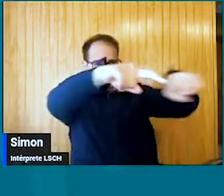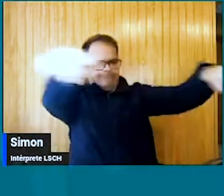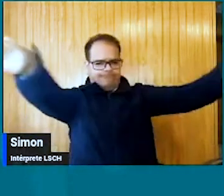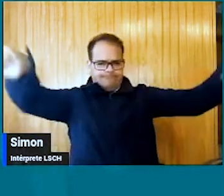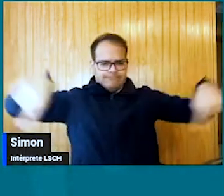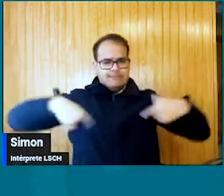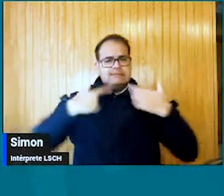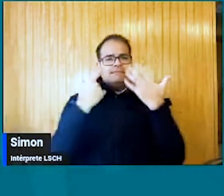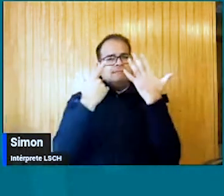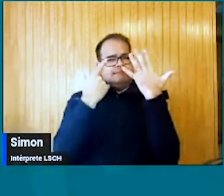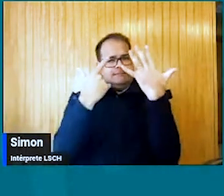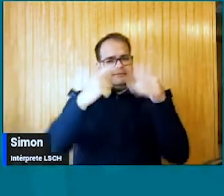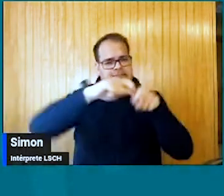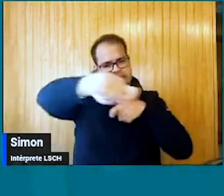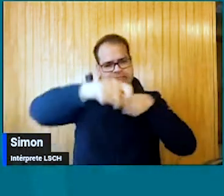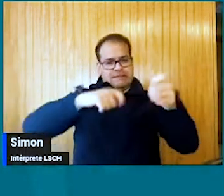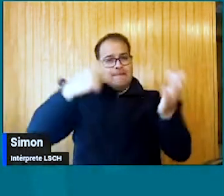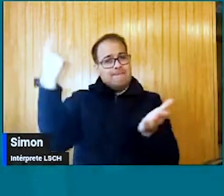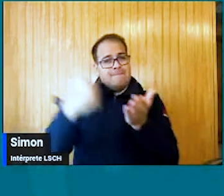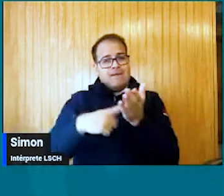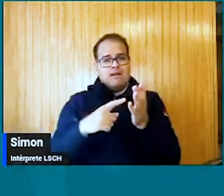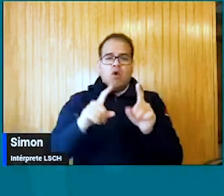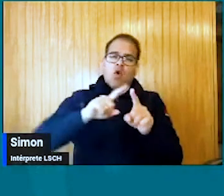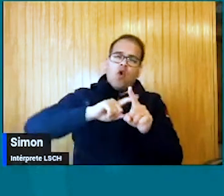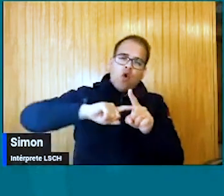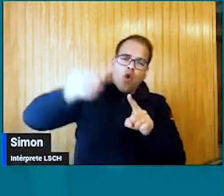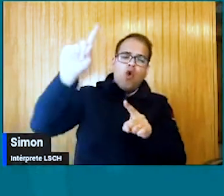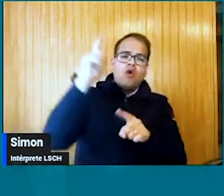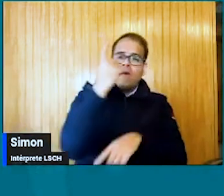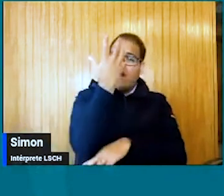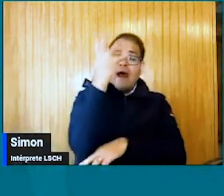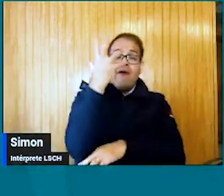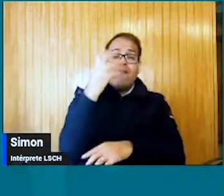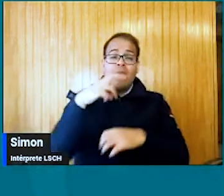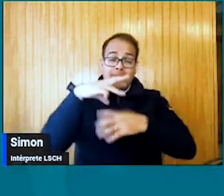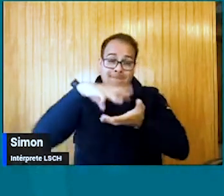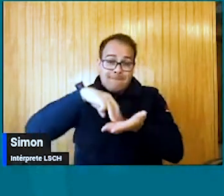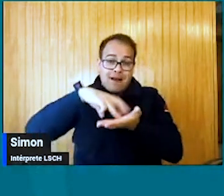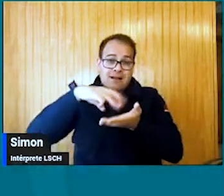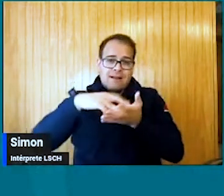y en paltos entre 5 hectáreas y media.